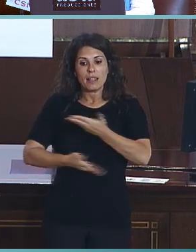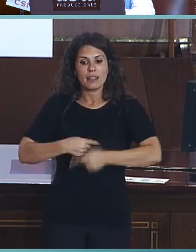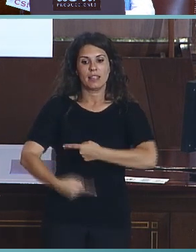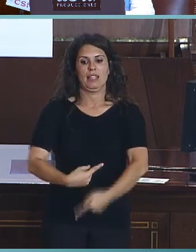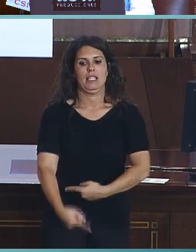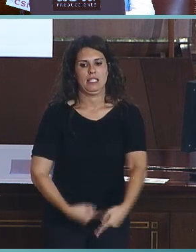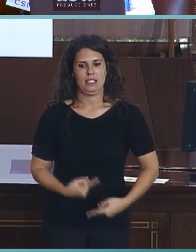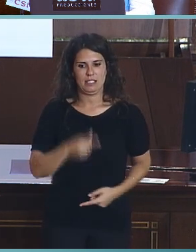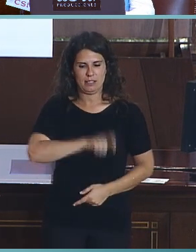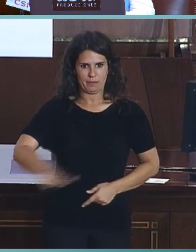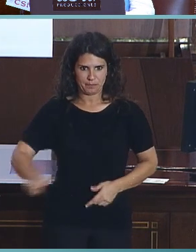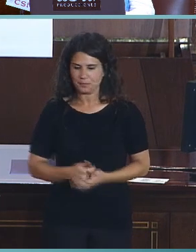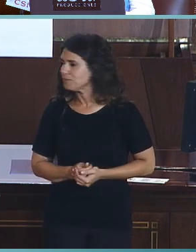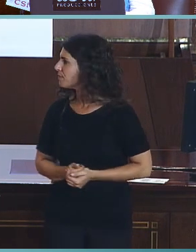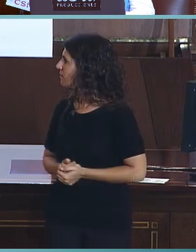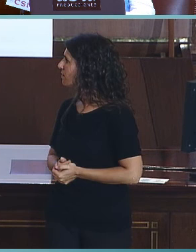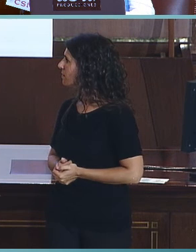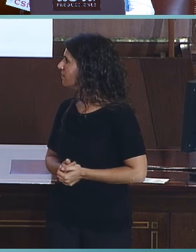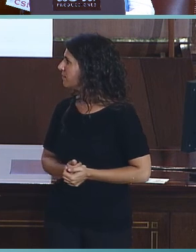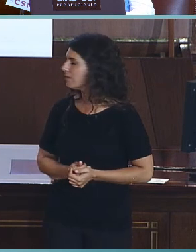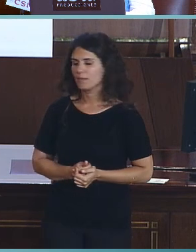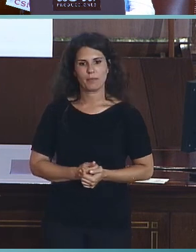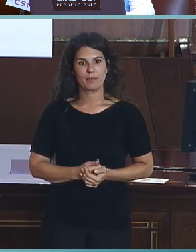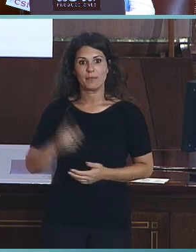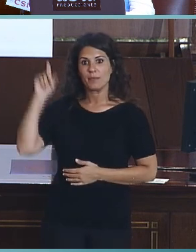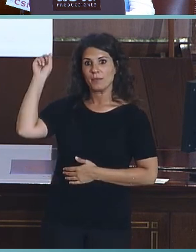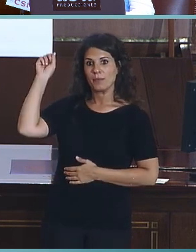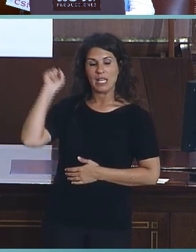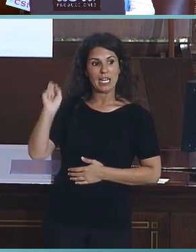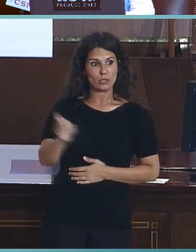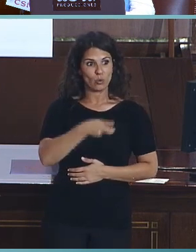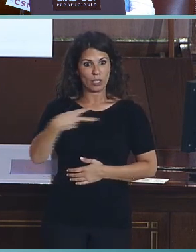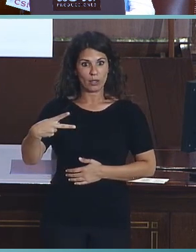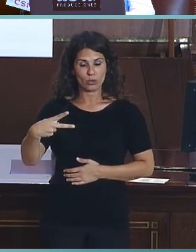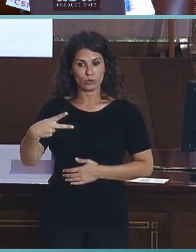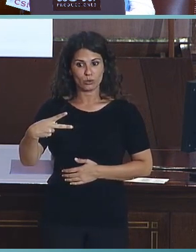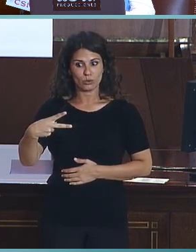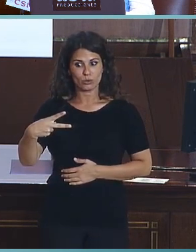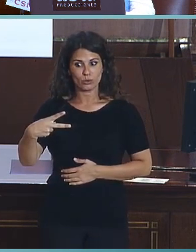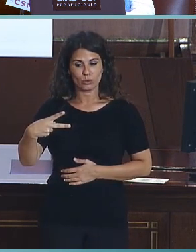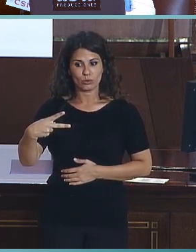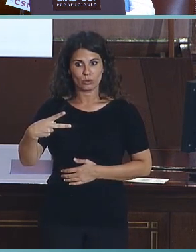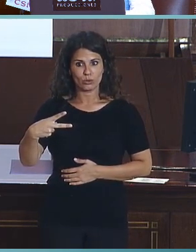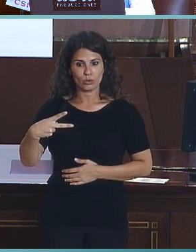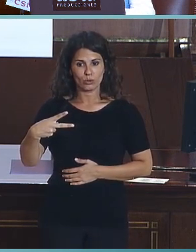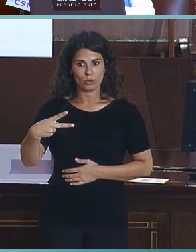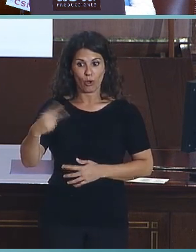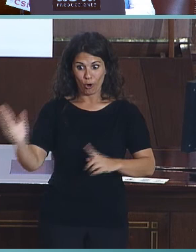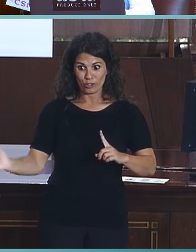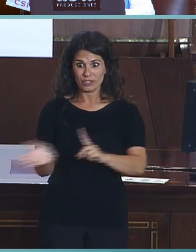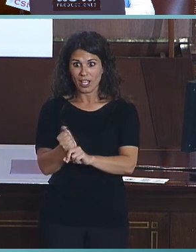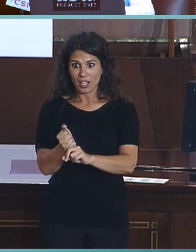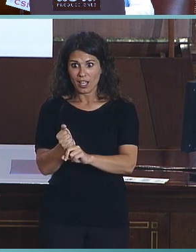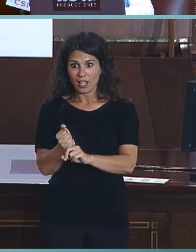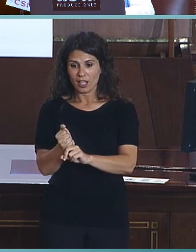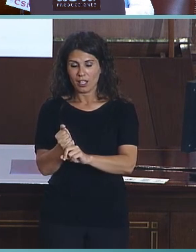Bien, sería imposible haber obtenido estos resultados si no se hubiera implicado contundentemente